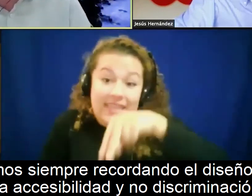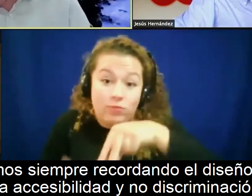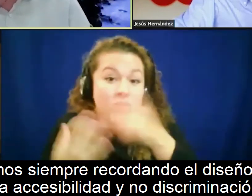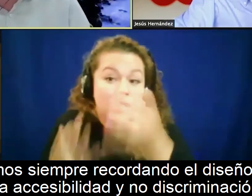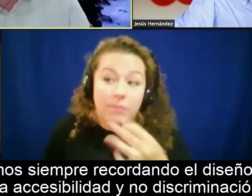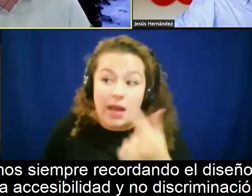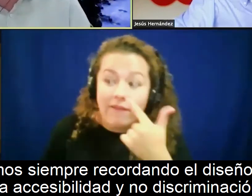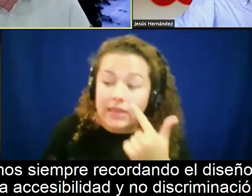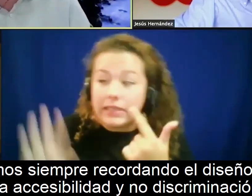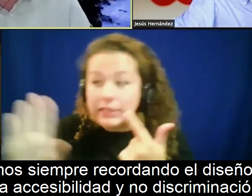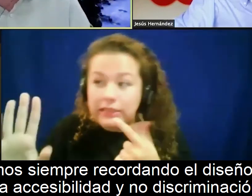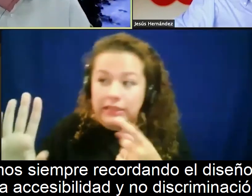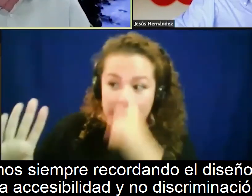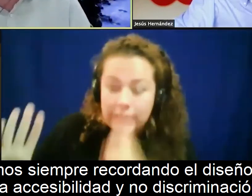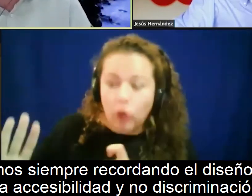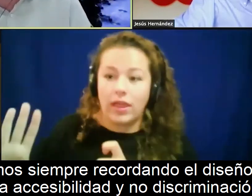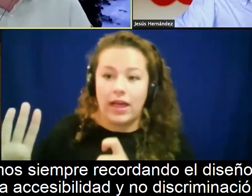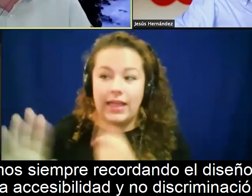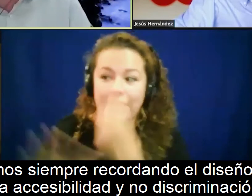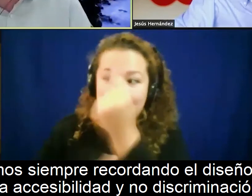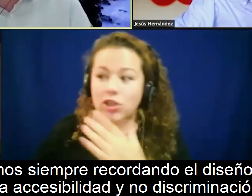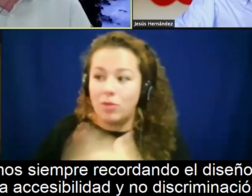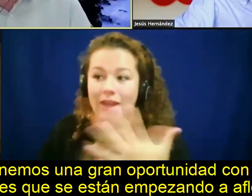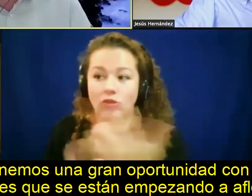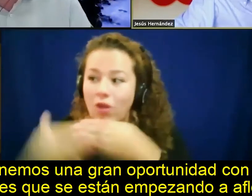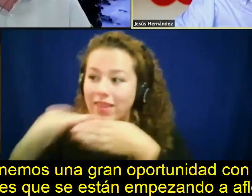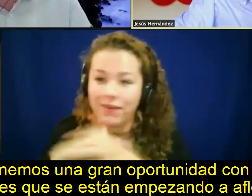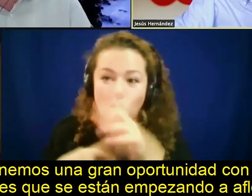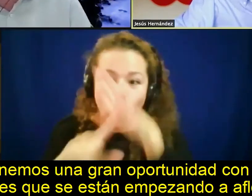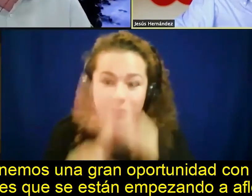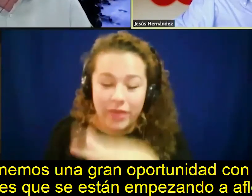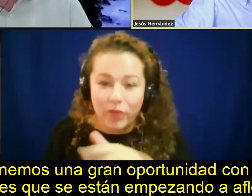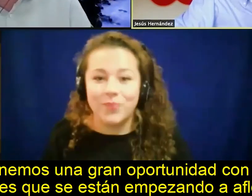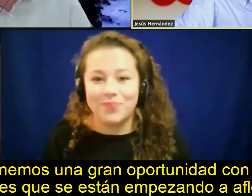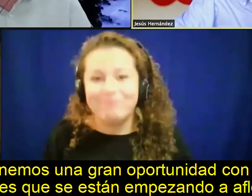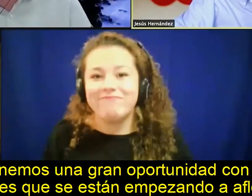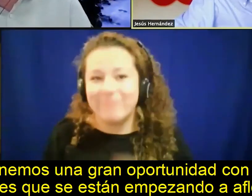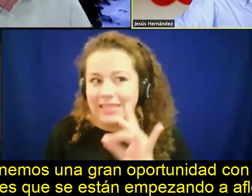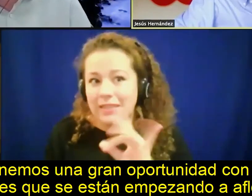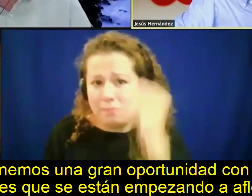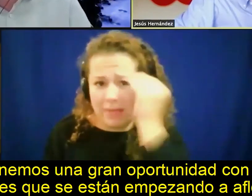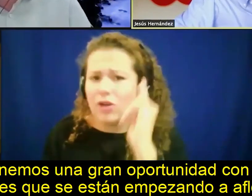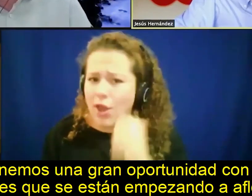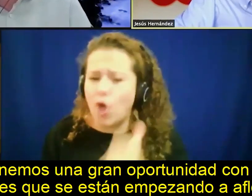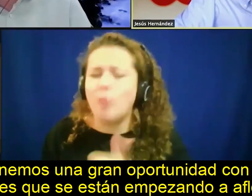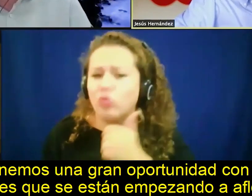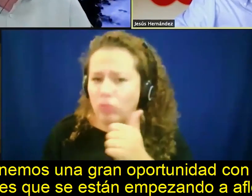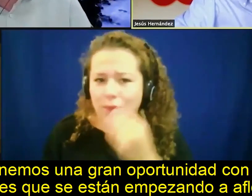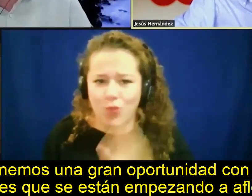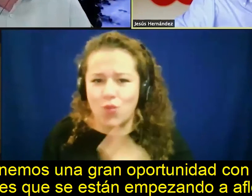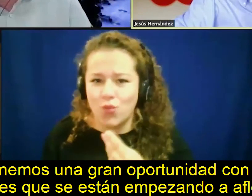el diseño para todos, la accesibilidad y la no discriminación. Sin duda, yo creo que tenemos una gran oportunidad, ¿no? Con las